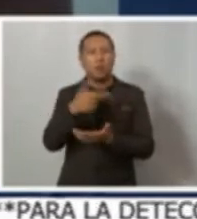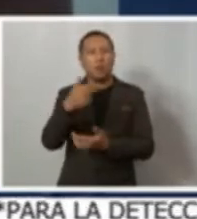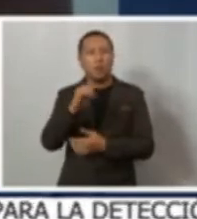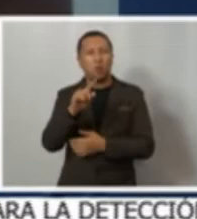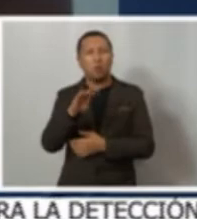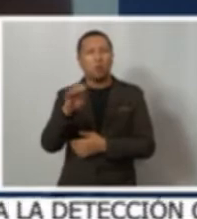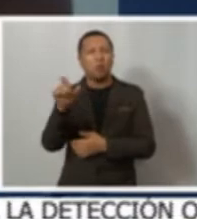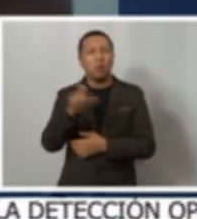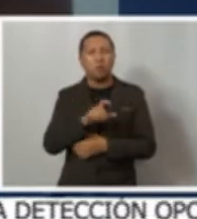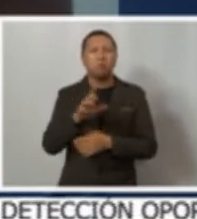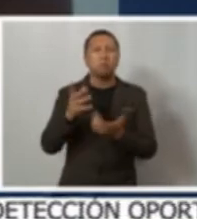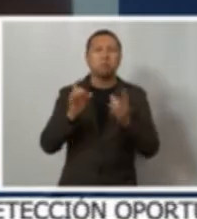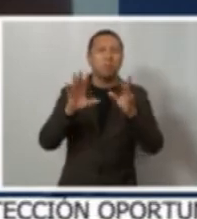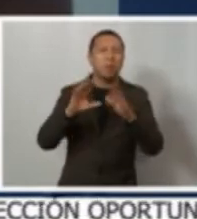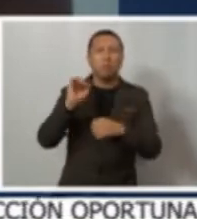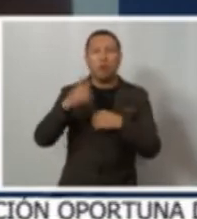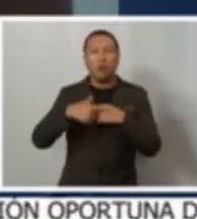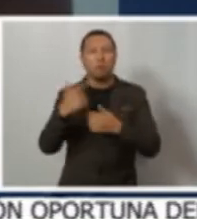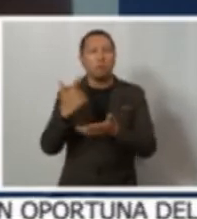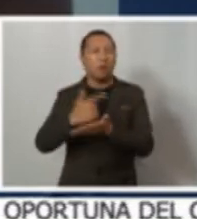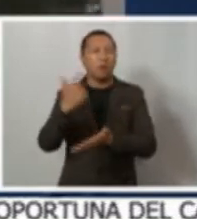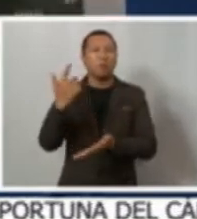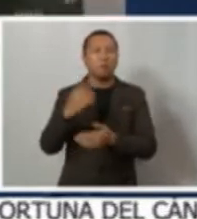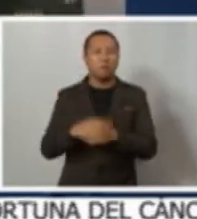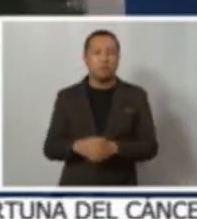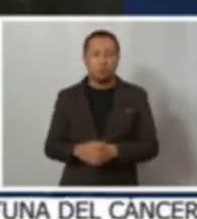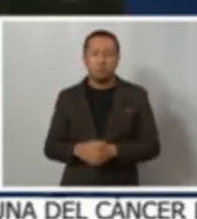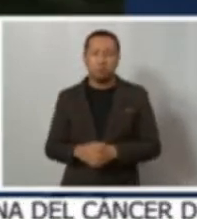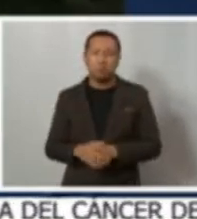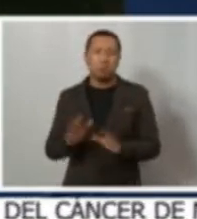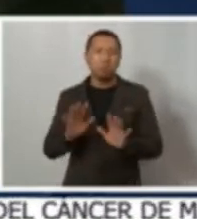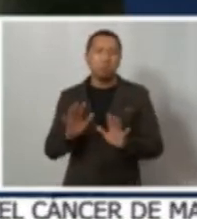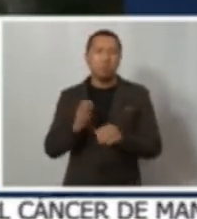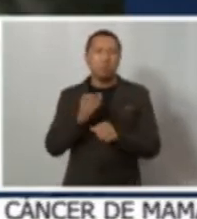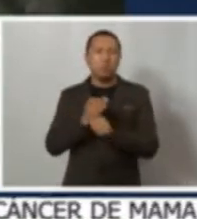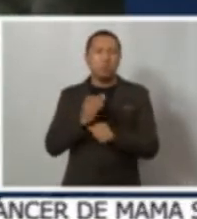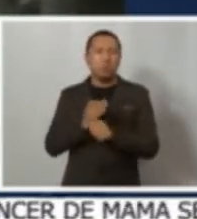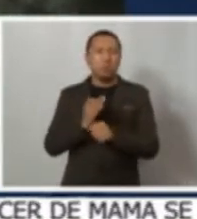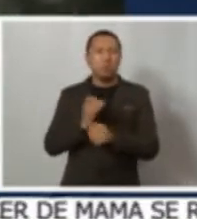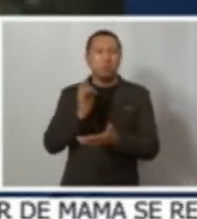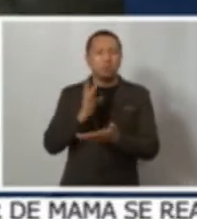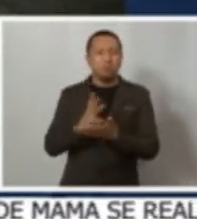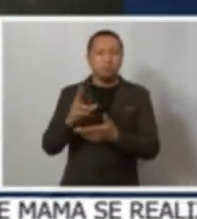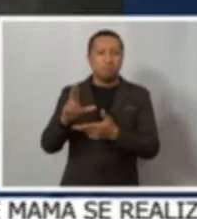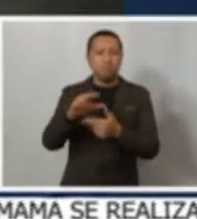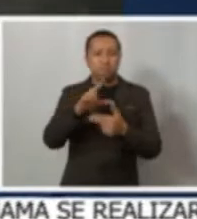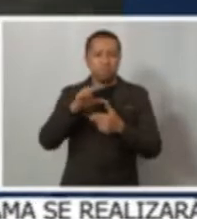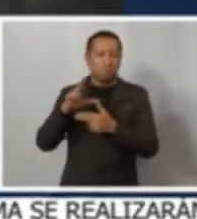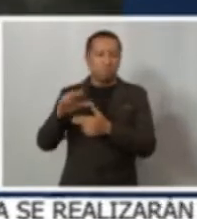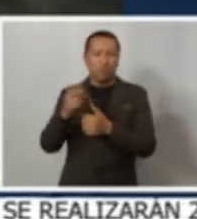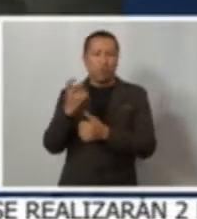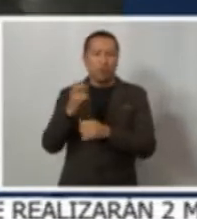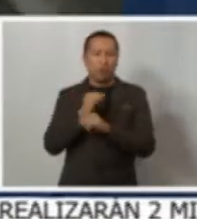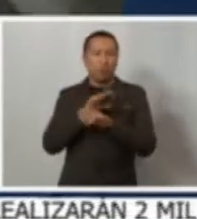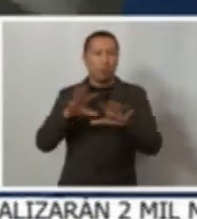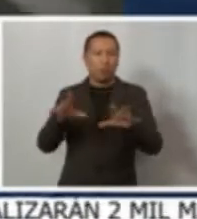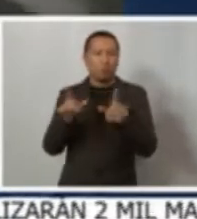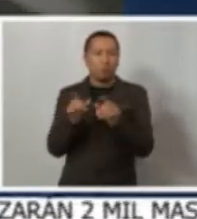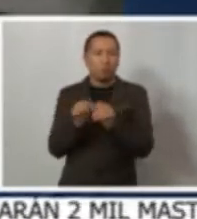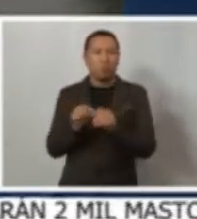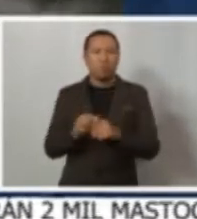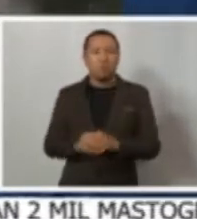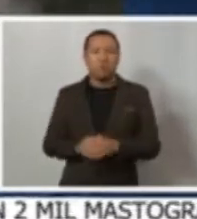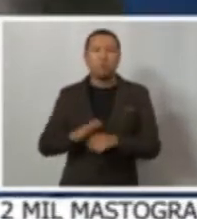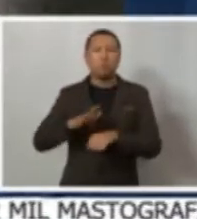Hidalgo. Hasta ahora lo que tenemos es justamente eso, el paso en este momento del huracán Delta con vientos fuertes, como